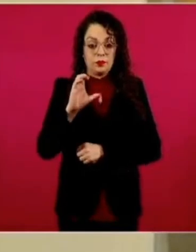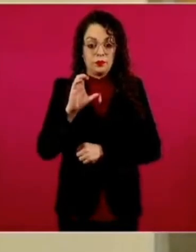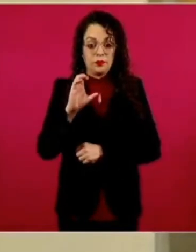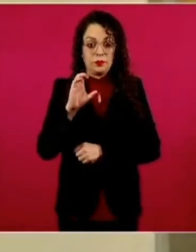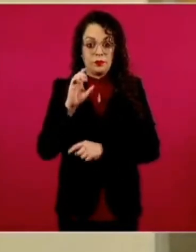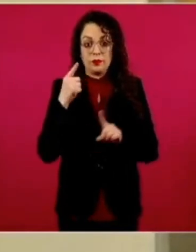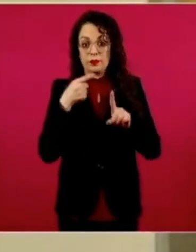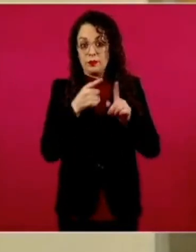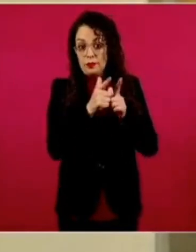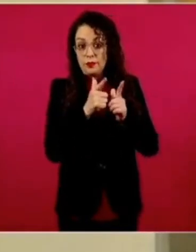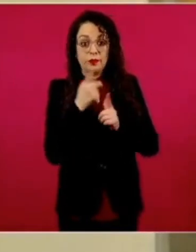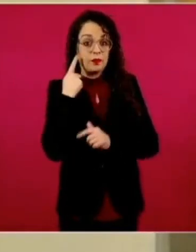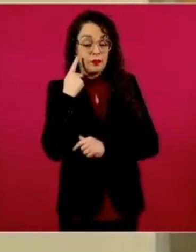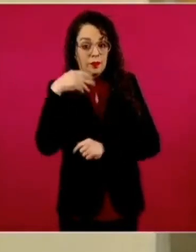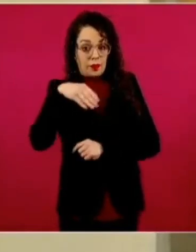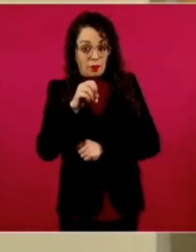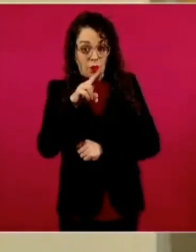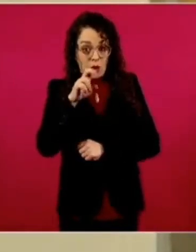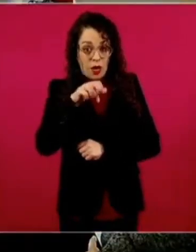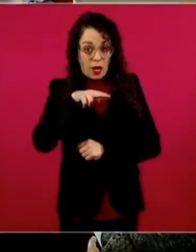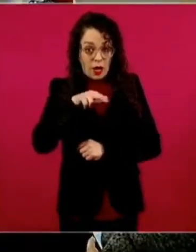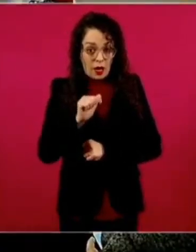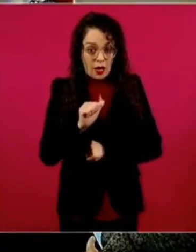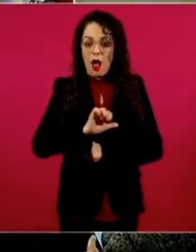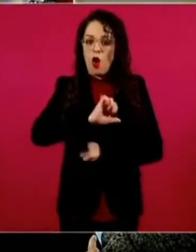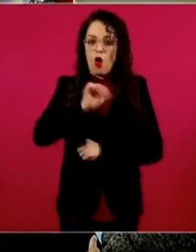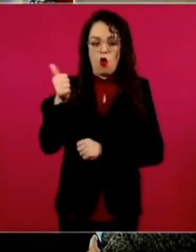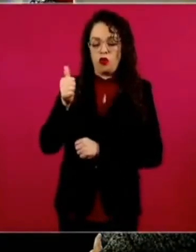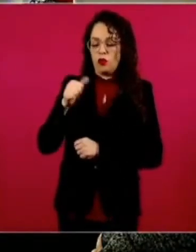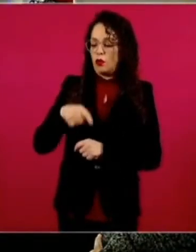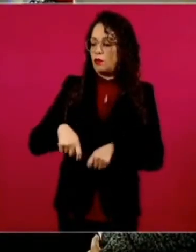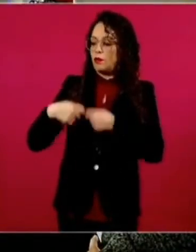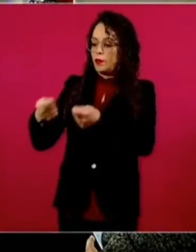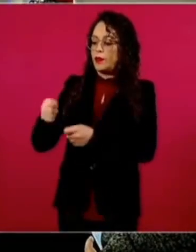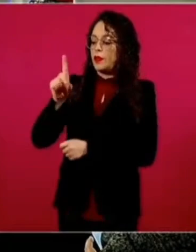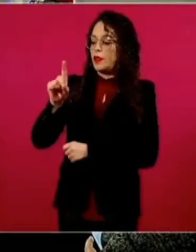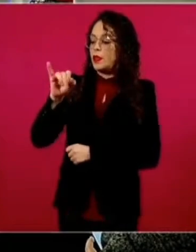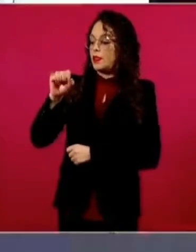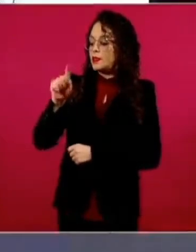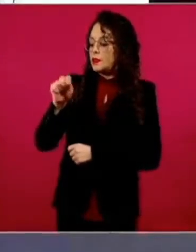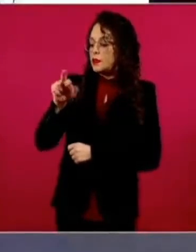Morena, sería otro distrito.